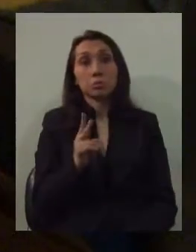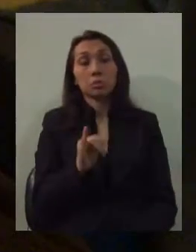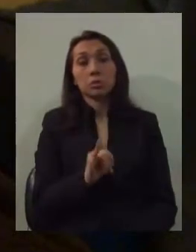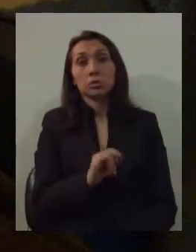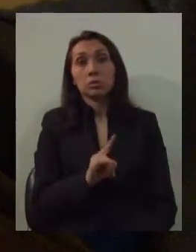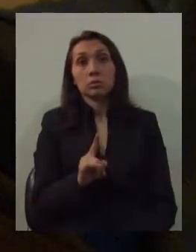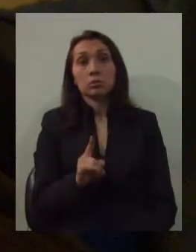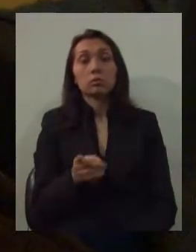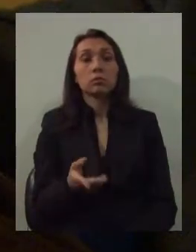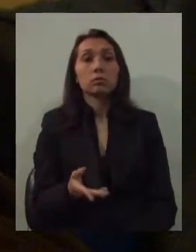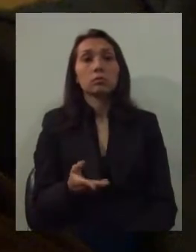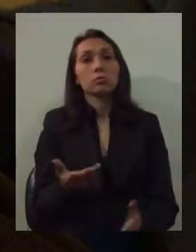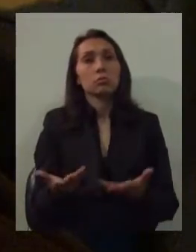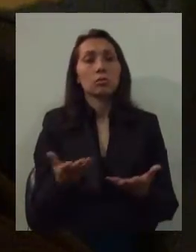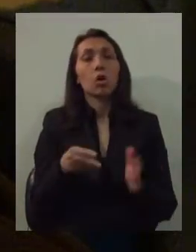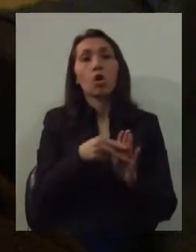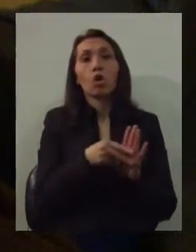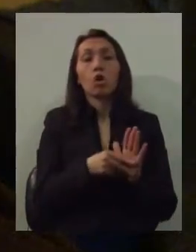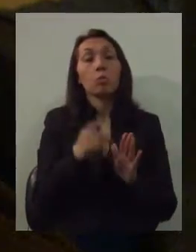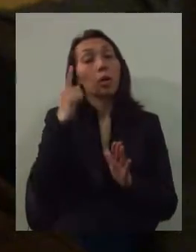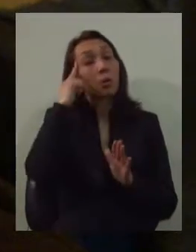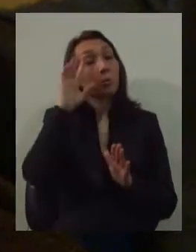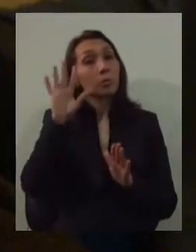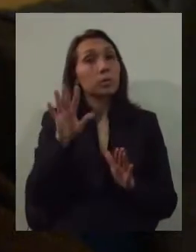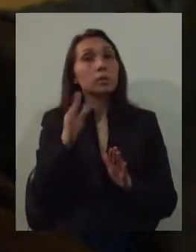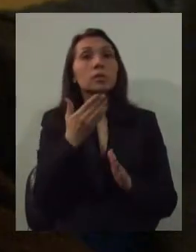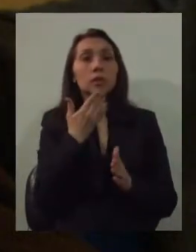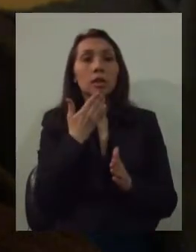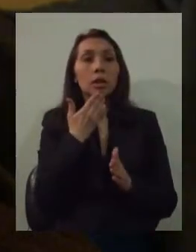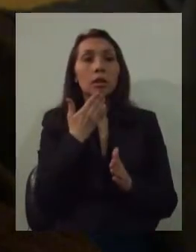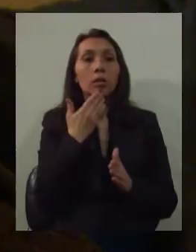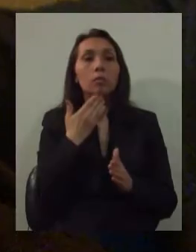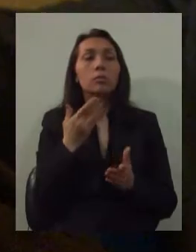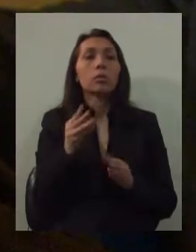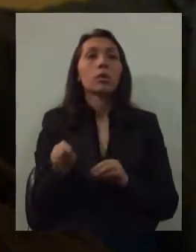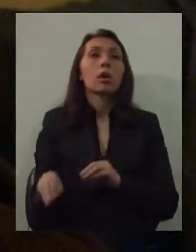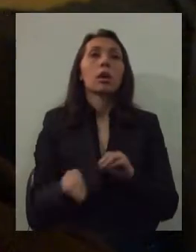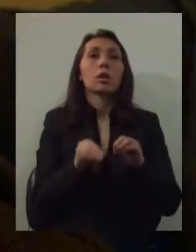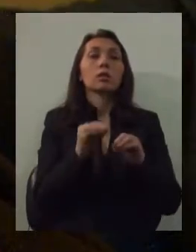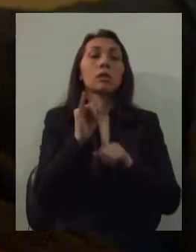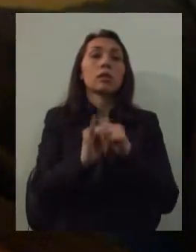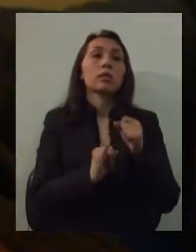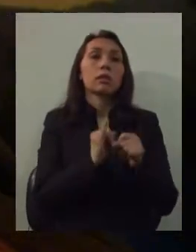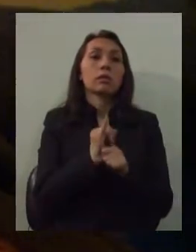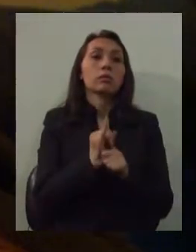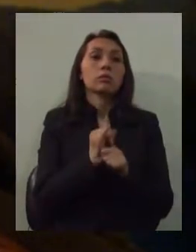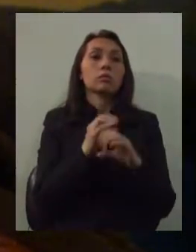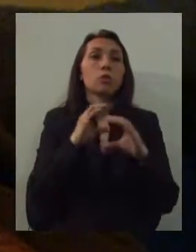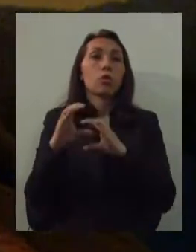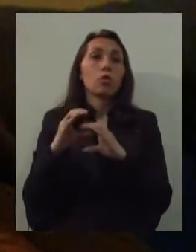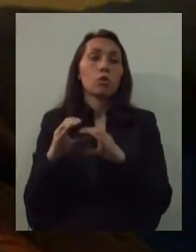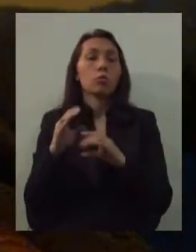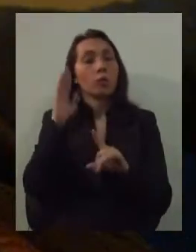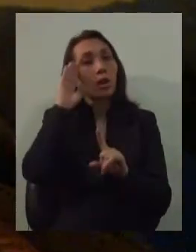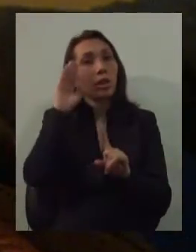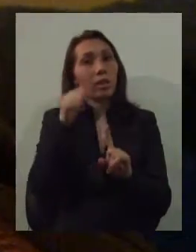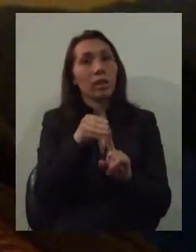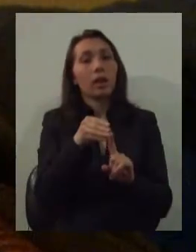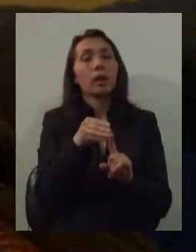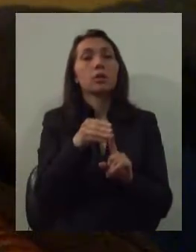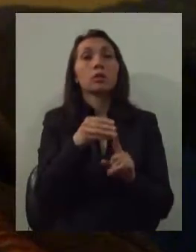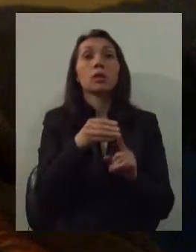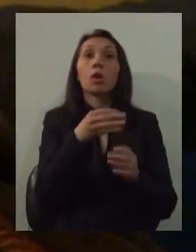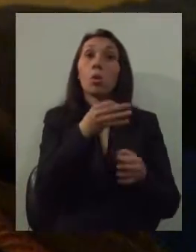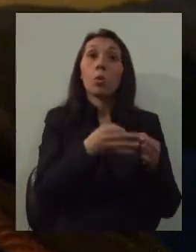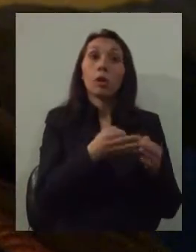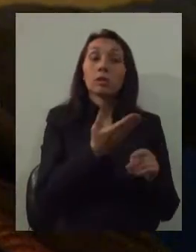porque calculo que la norma ha sido pensada para también la parte de restitución internacional, las comunicaciones directas que se hacen entre el juez del